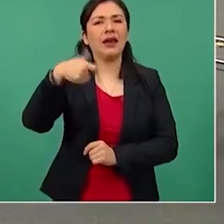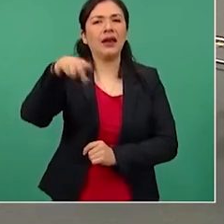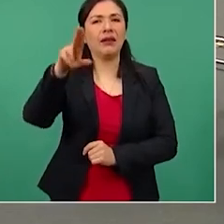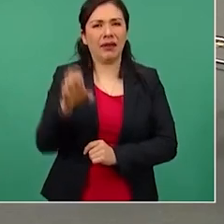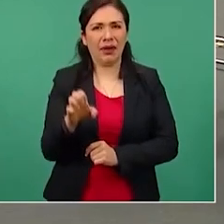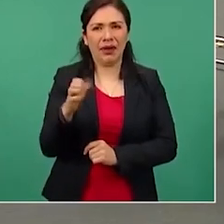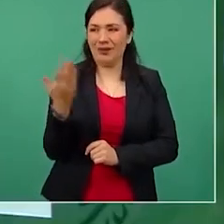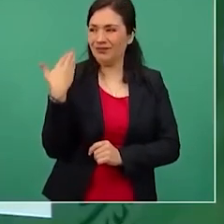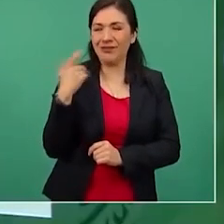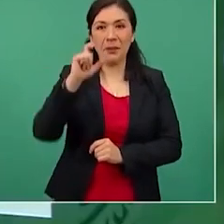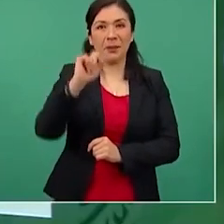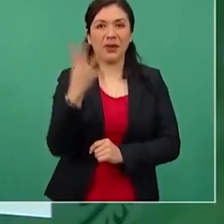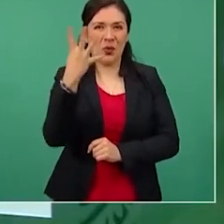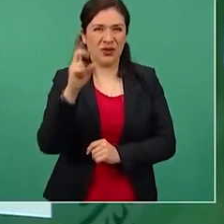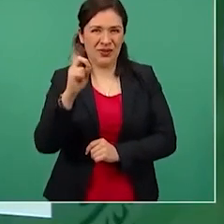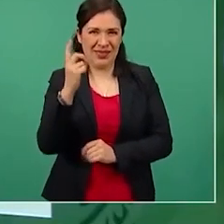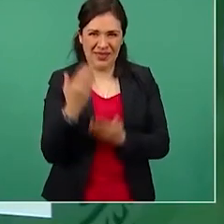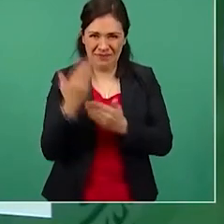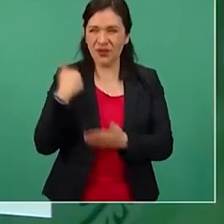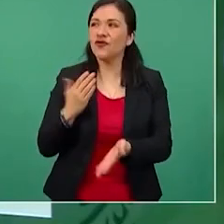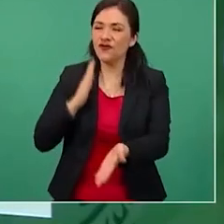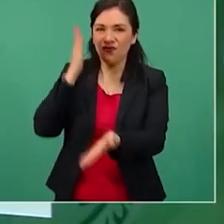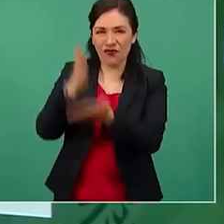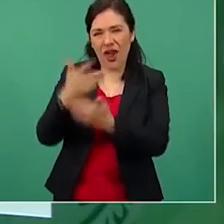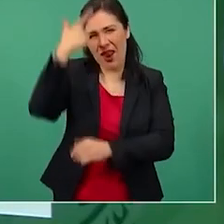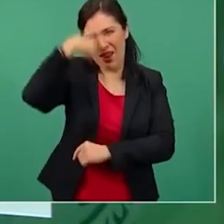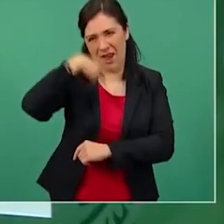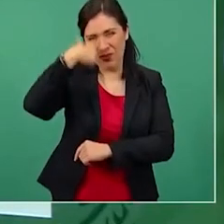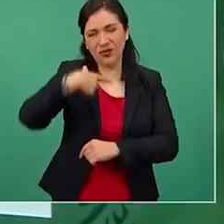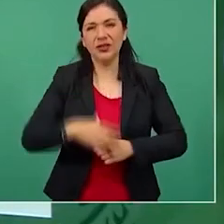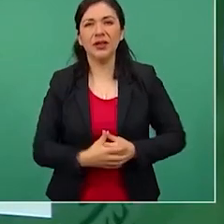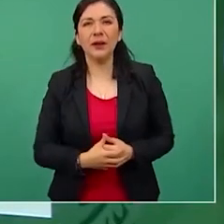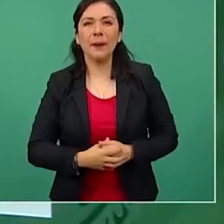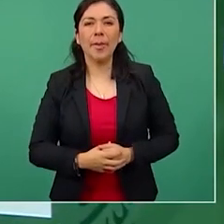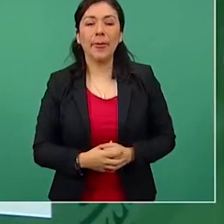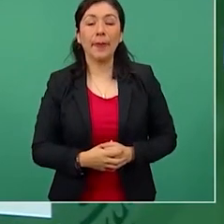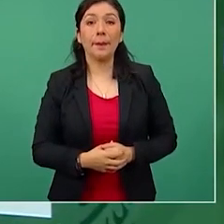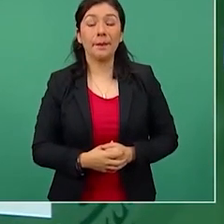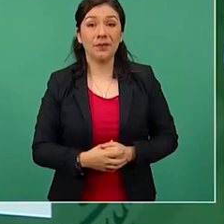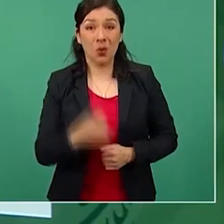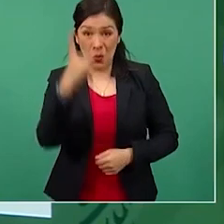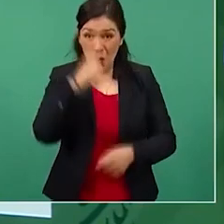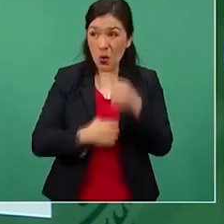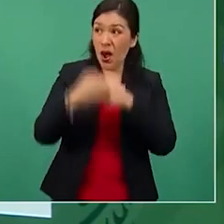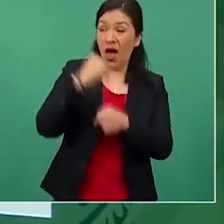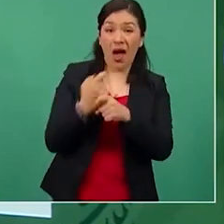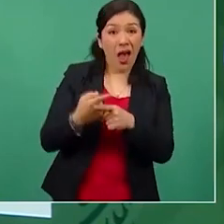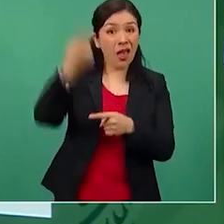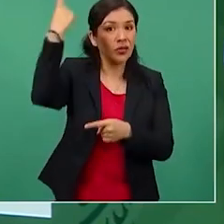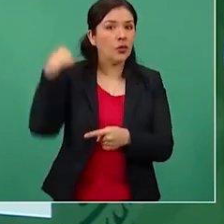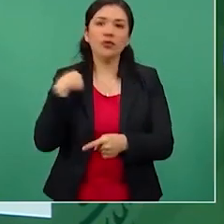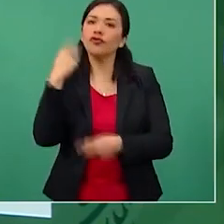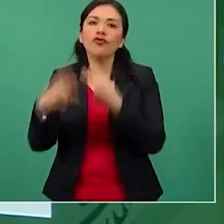estuve ahí el 24, en la noche. El año pasado no fui,